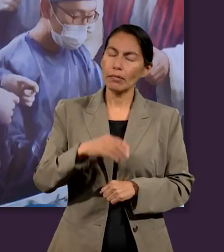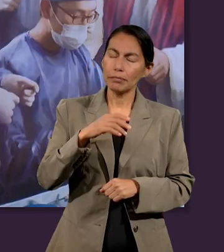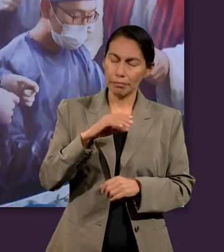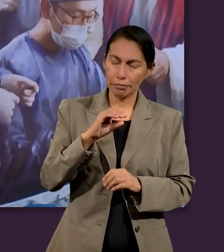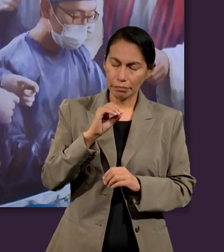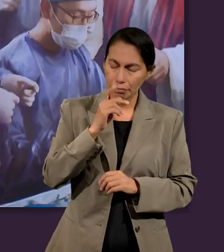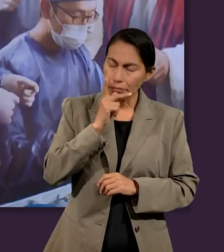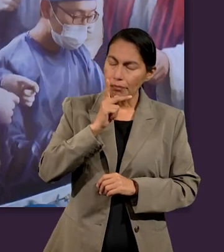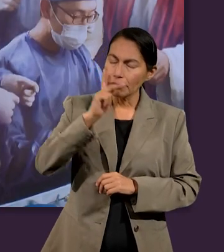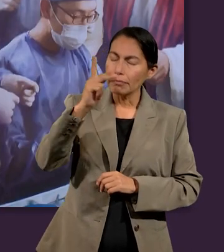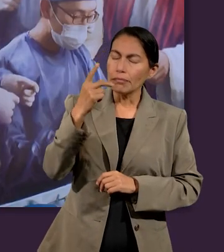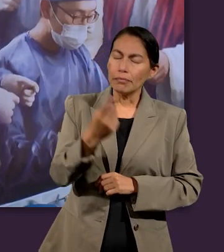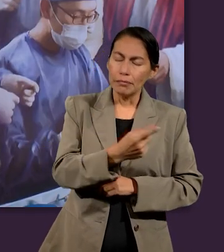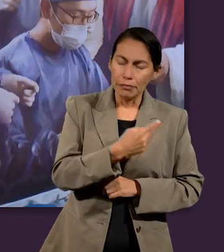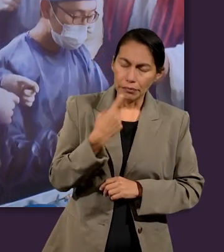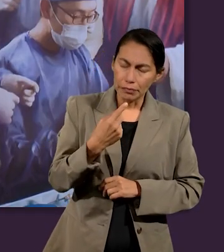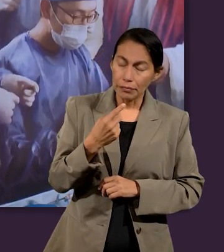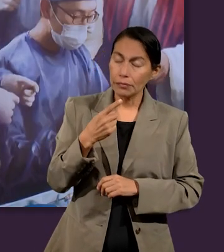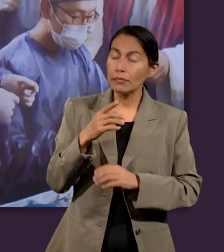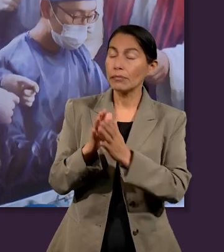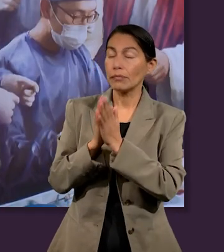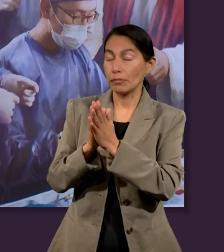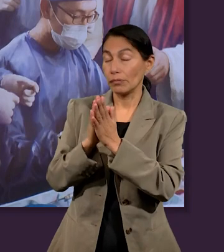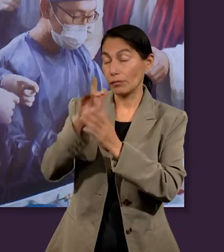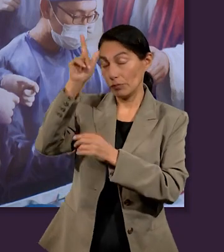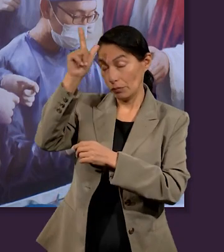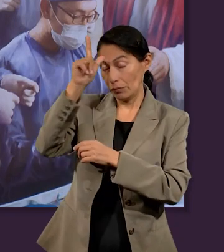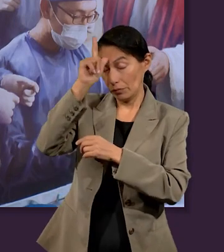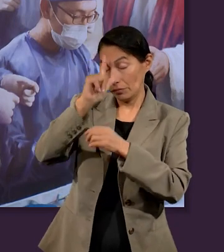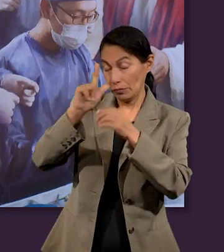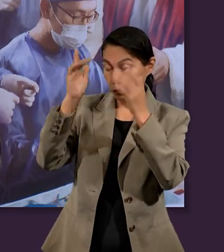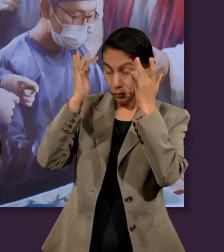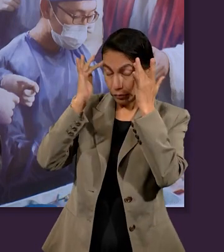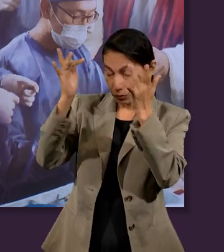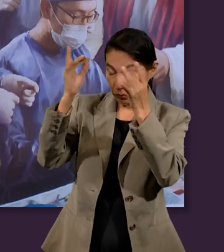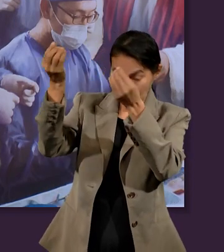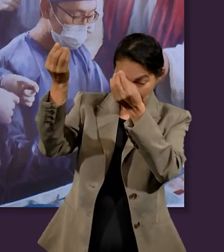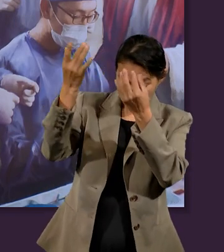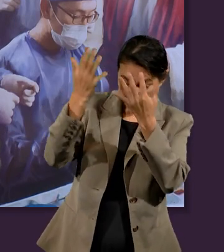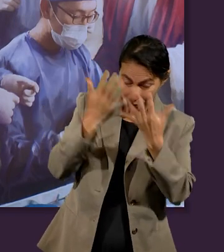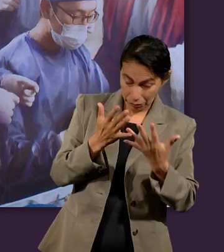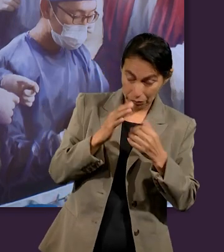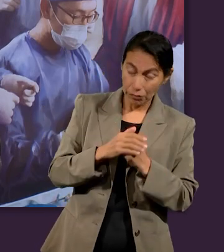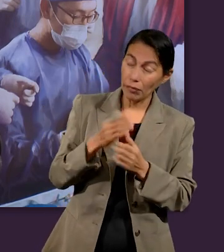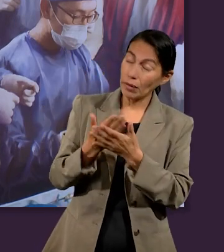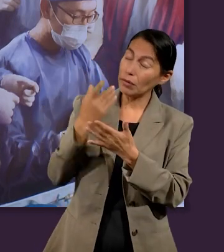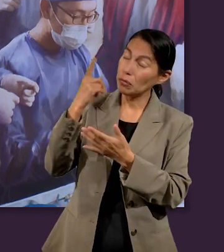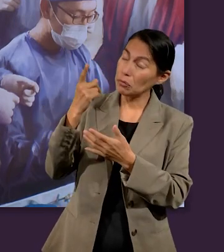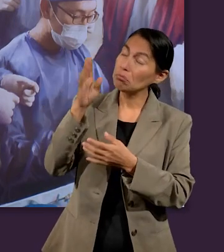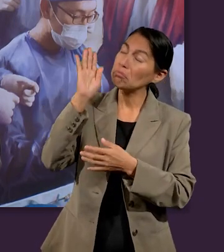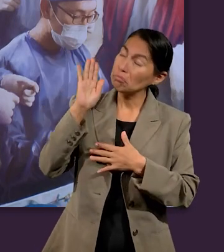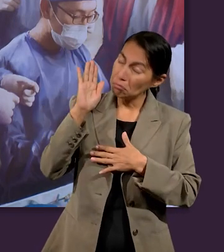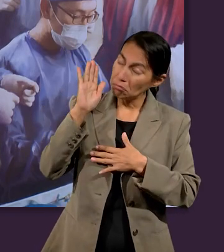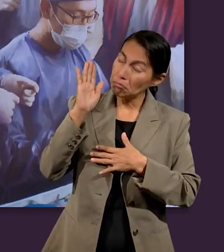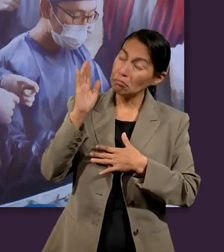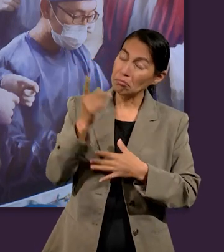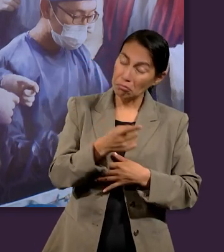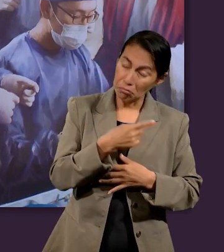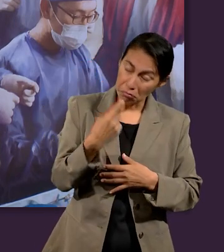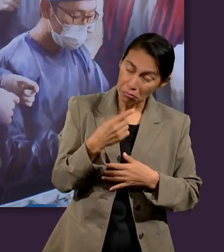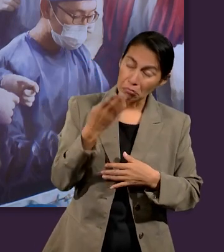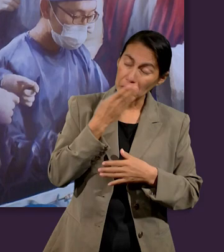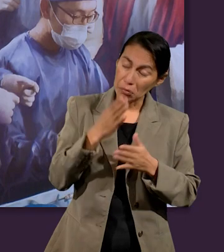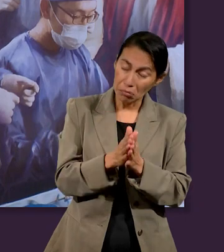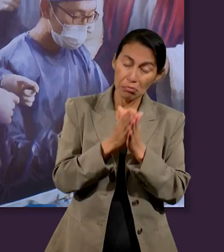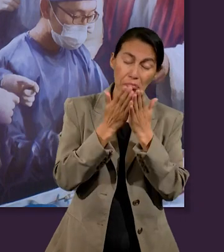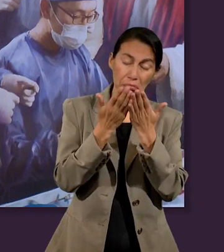estás en los cielos, pedimos presencia de tu Santo Espíritu como tú nos has prometido siempre que abrimos tu palabra.